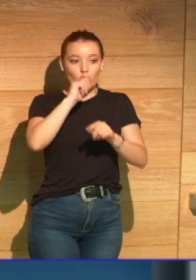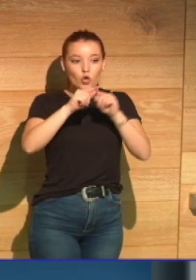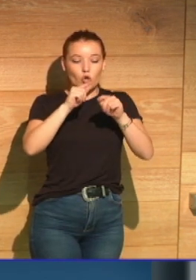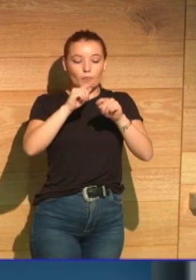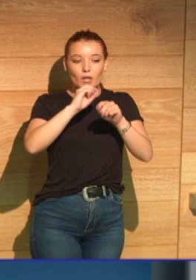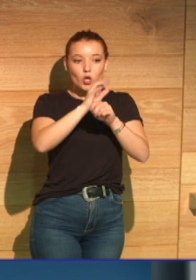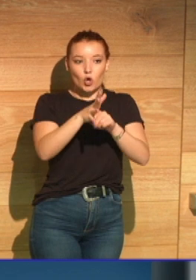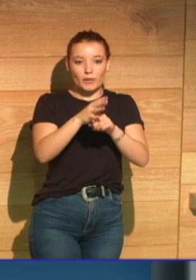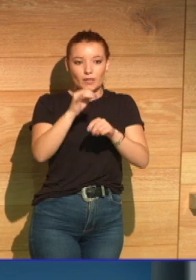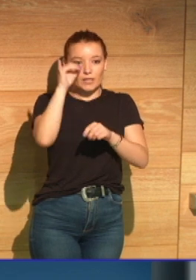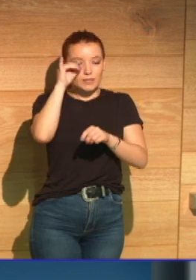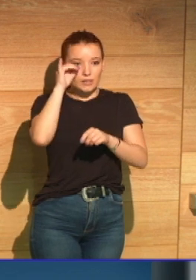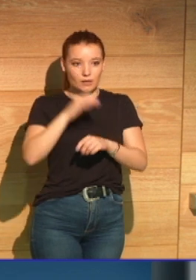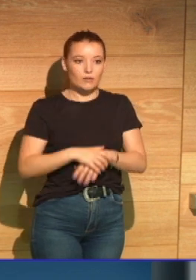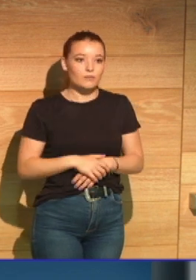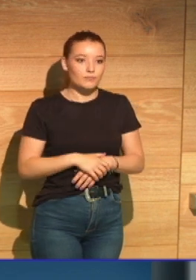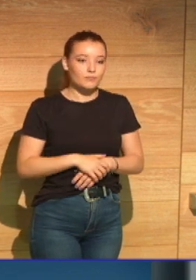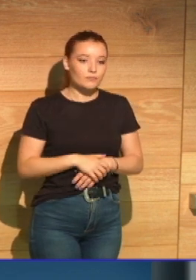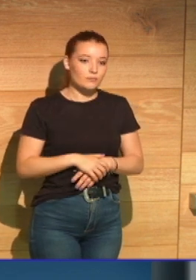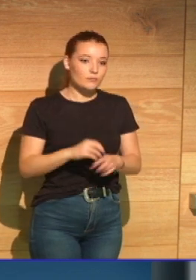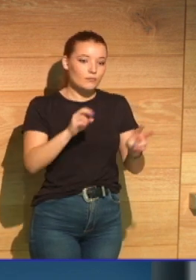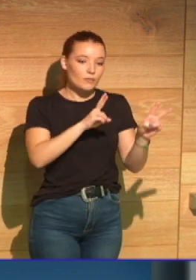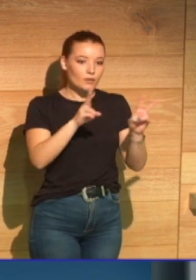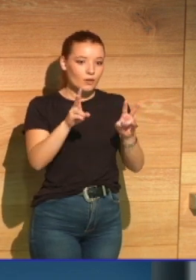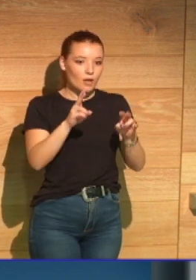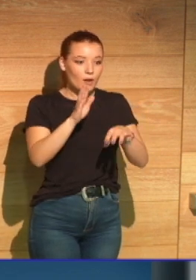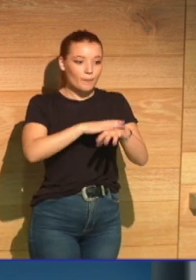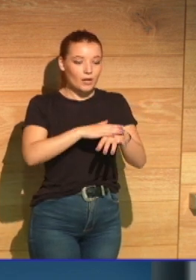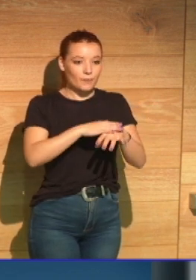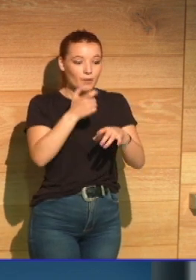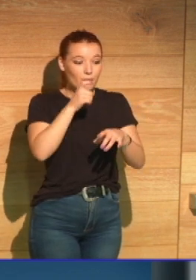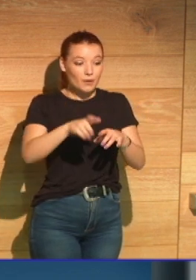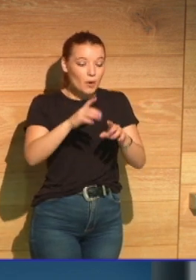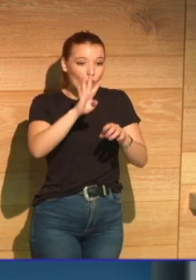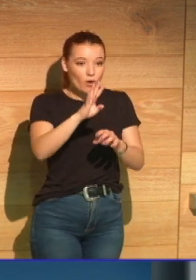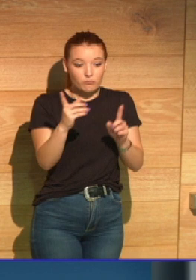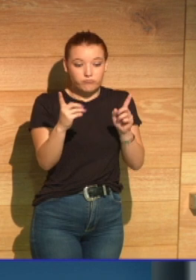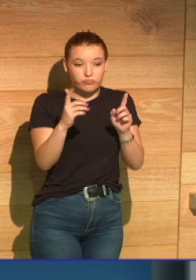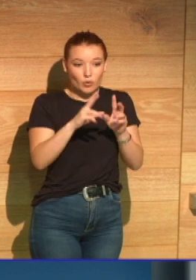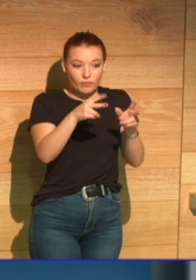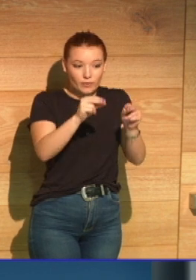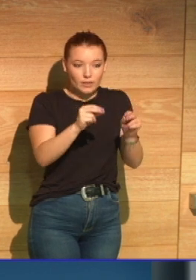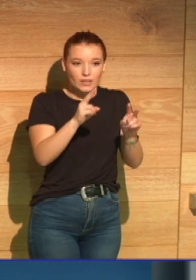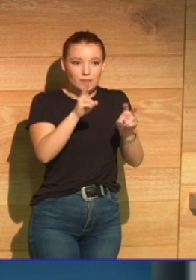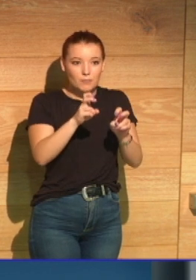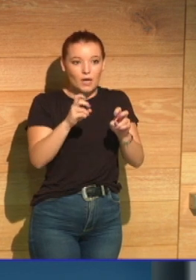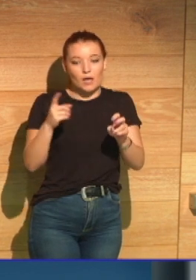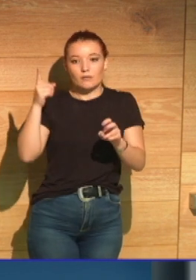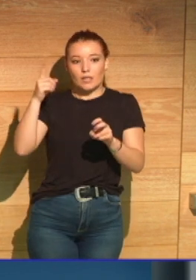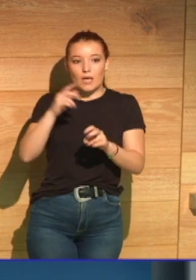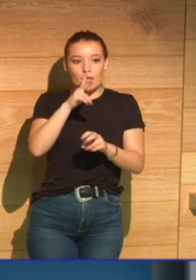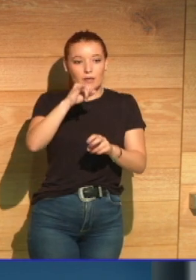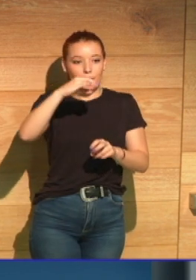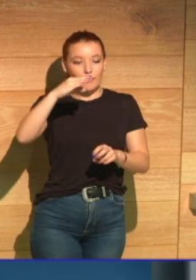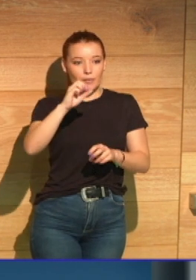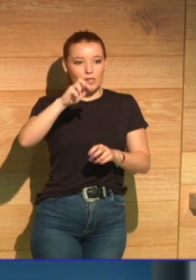conexión que quiero hacer ahora, este siguiente nodo de diálogo, para cerrar estas 4 palabras, es el tema de la hiperconexión. Y hablarles de esta investigación de la Universidad de